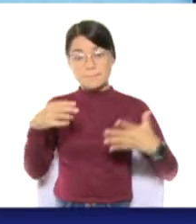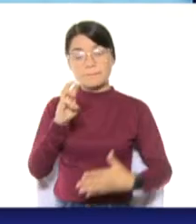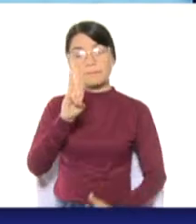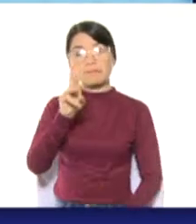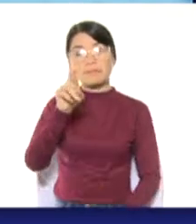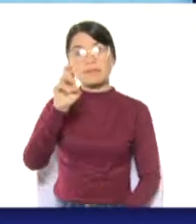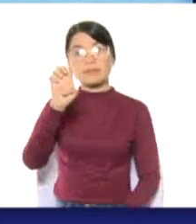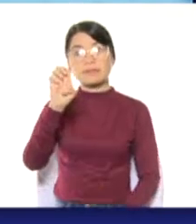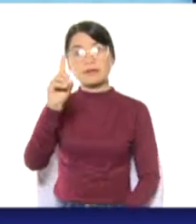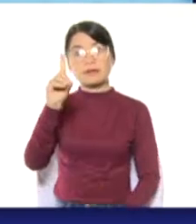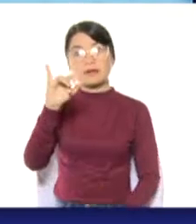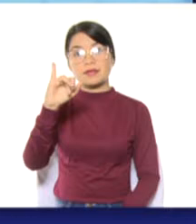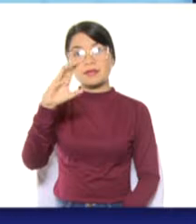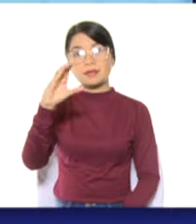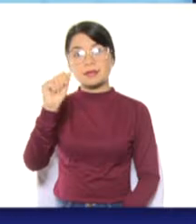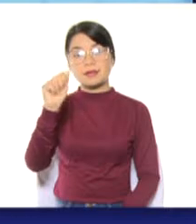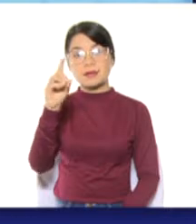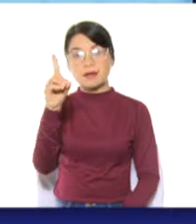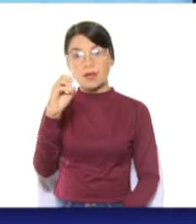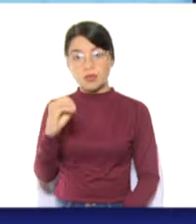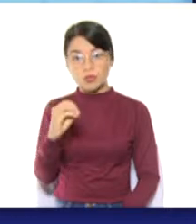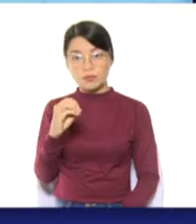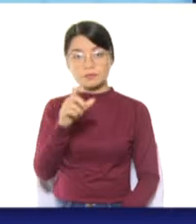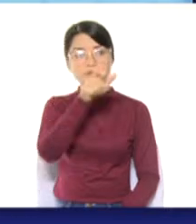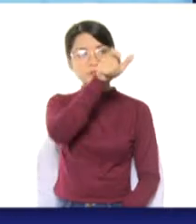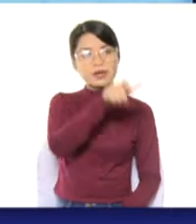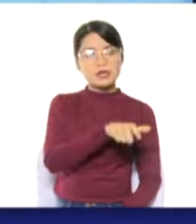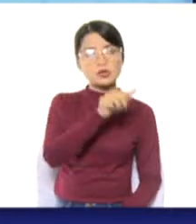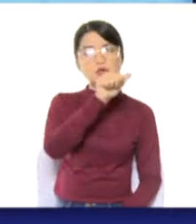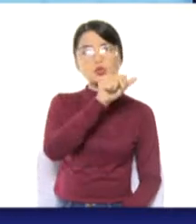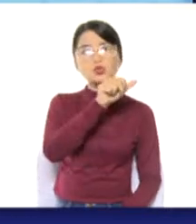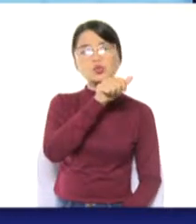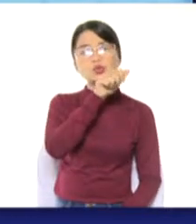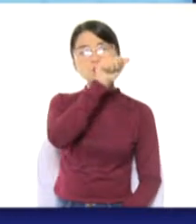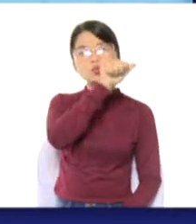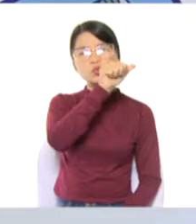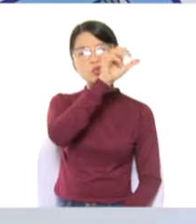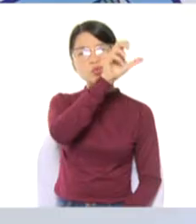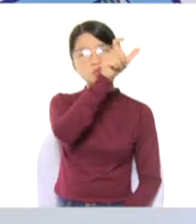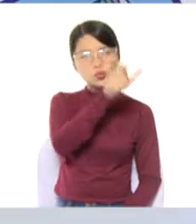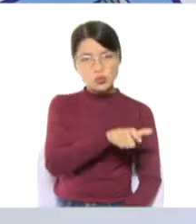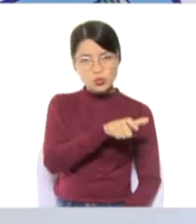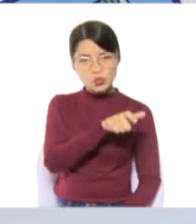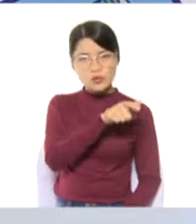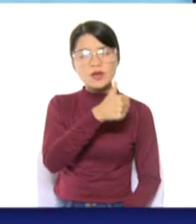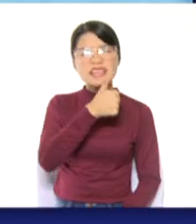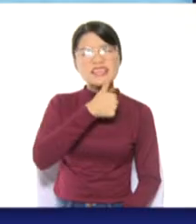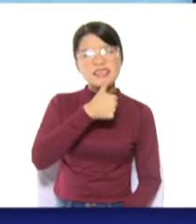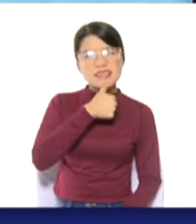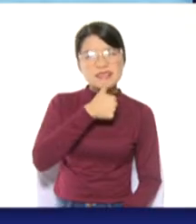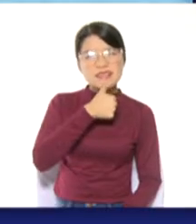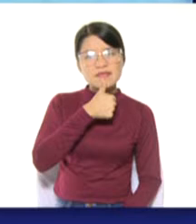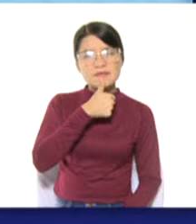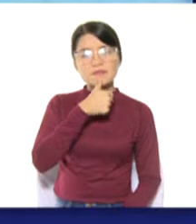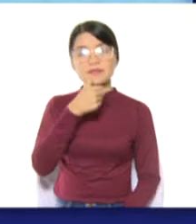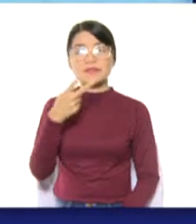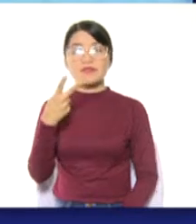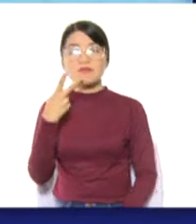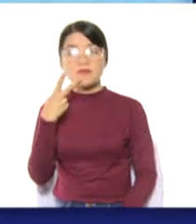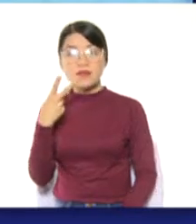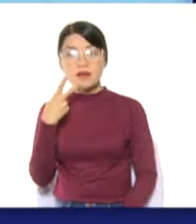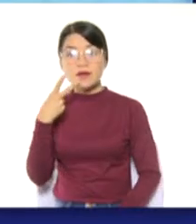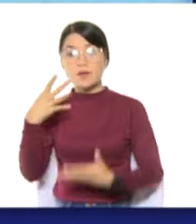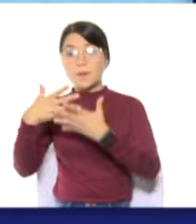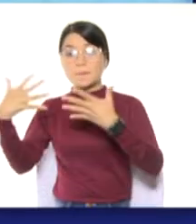el quién, mientras que el predicado lo localizas con qué hace. Las actividades en este caso para tercer